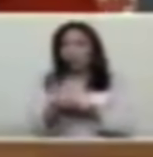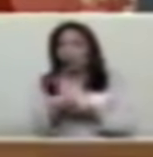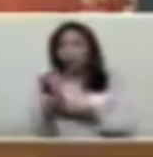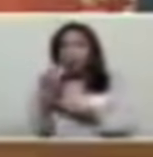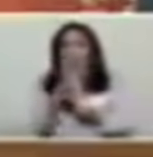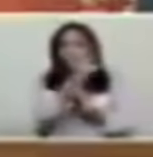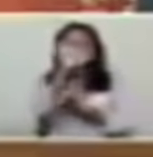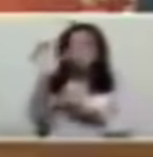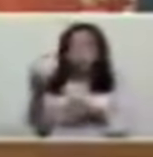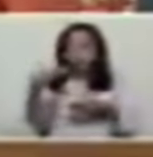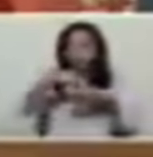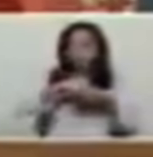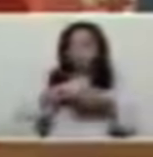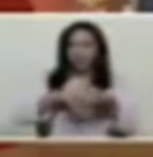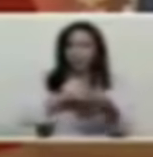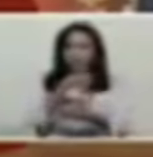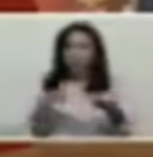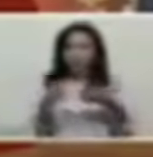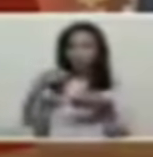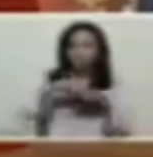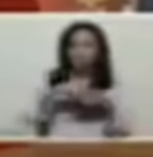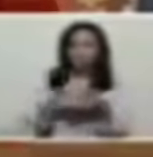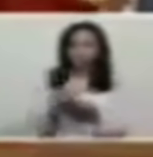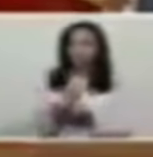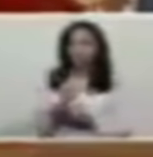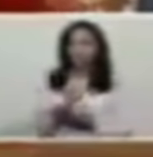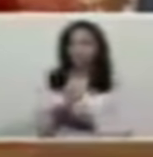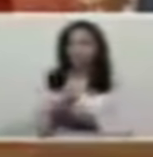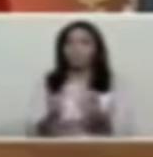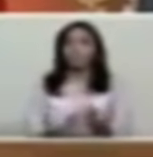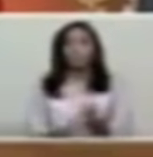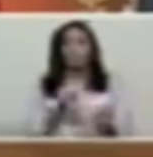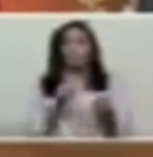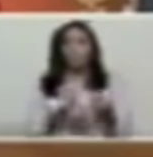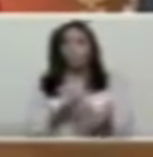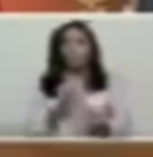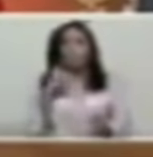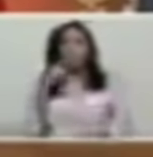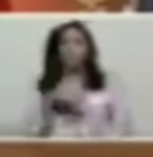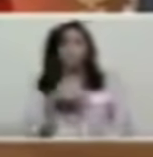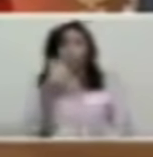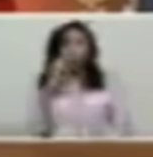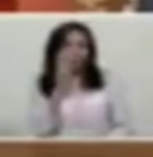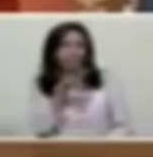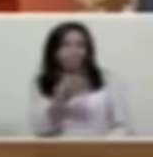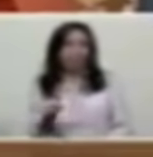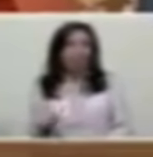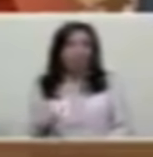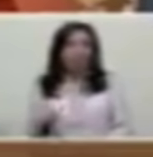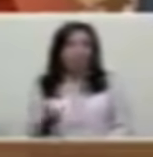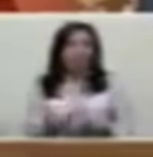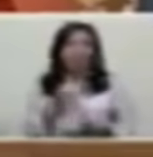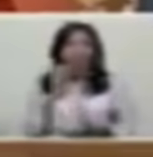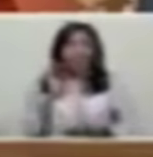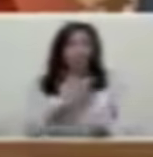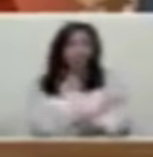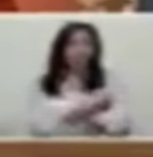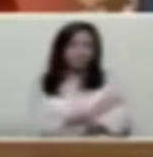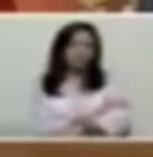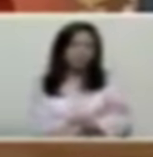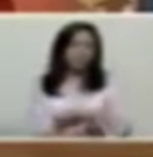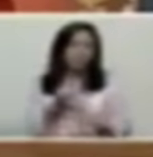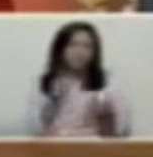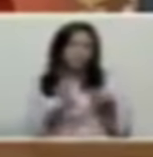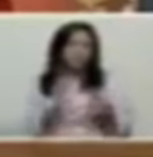pasar definitivamente. Da vergüenza a veces ver a alguna derecha latinoamericana enarbolar como